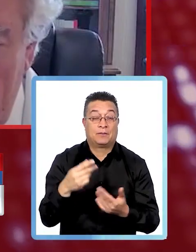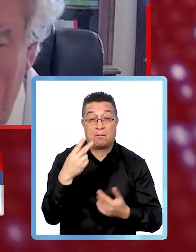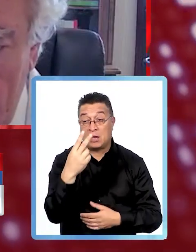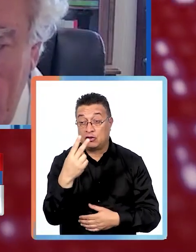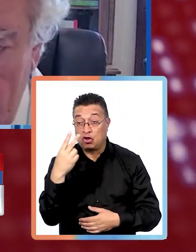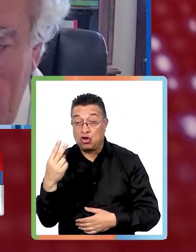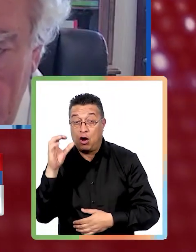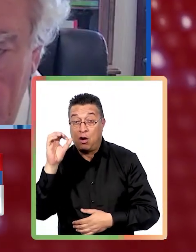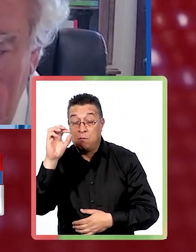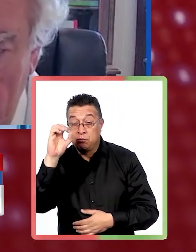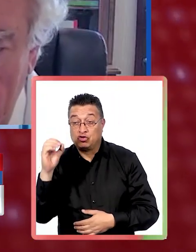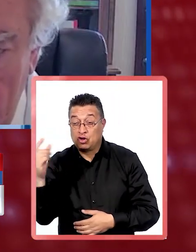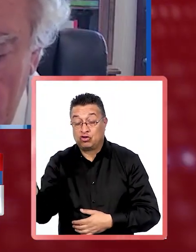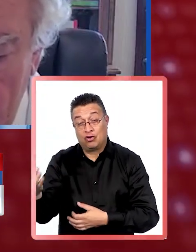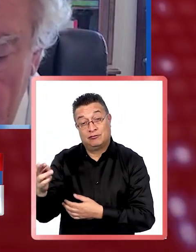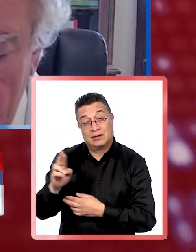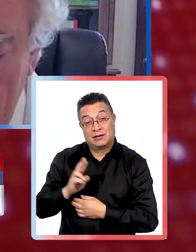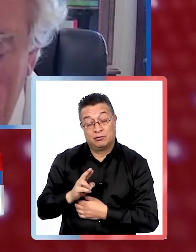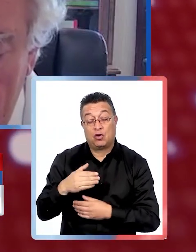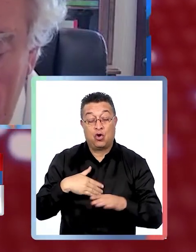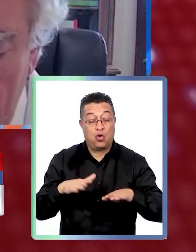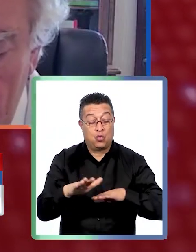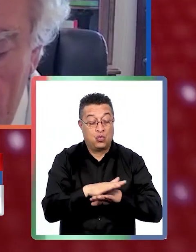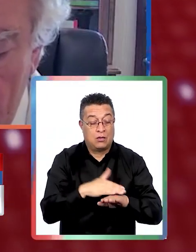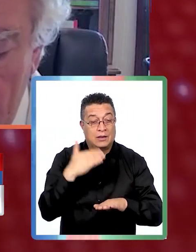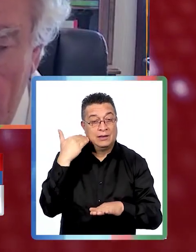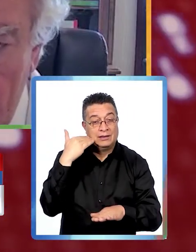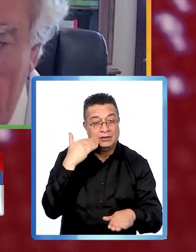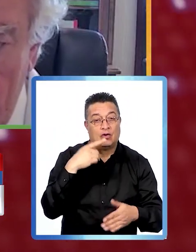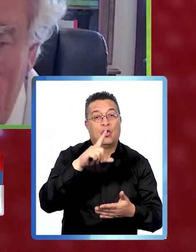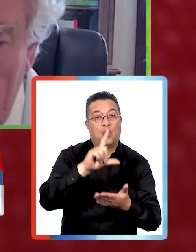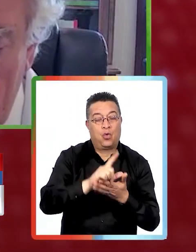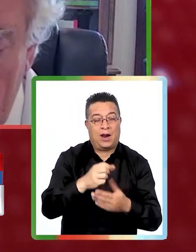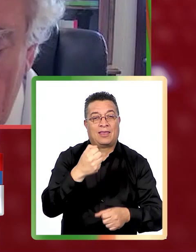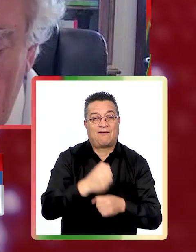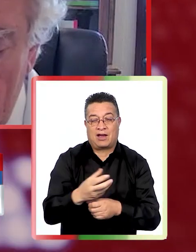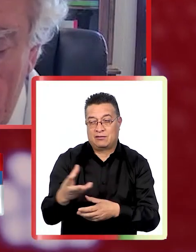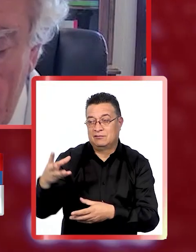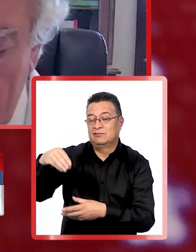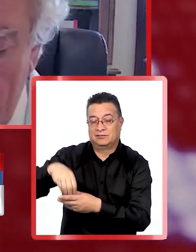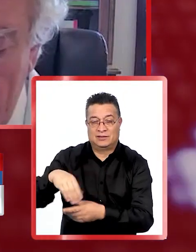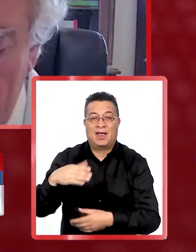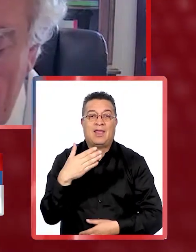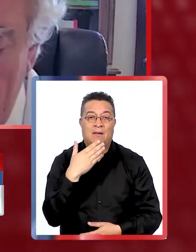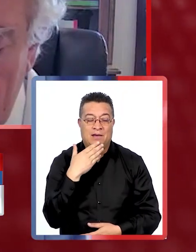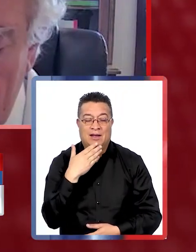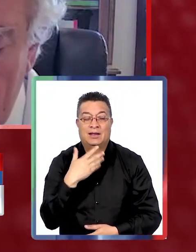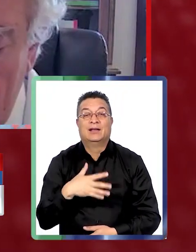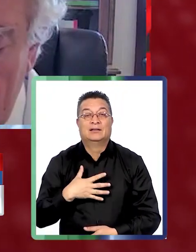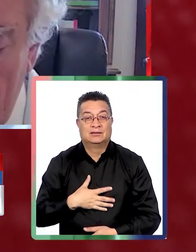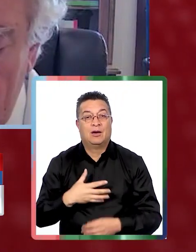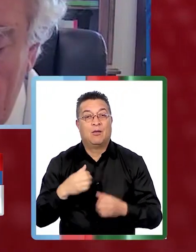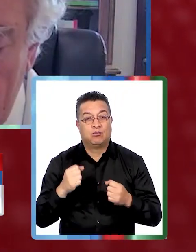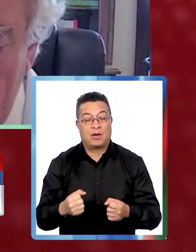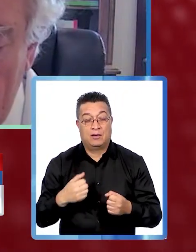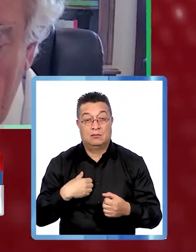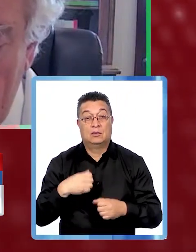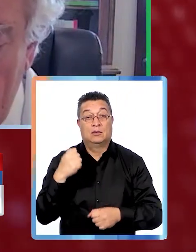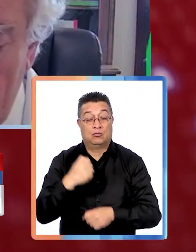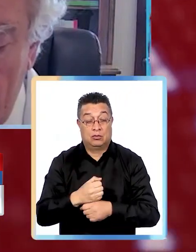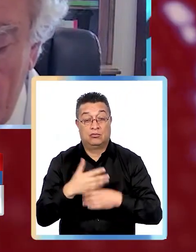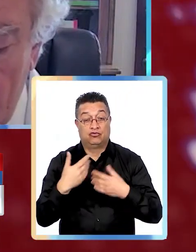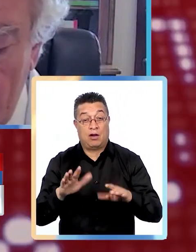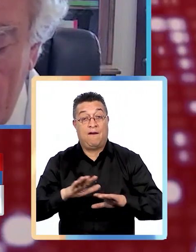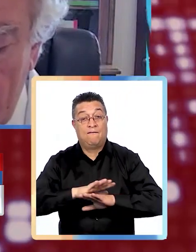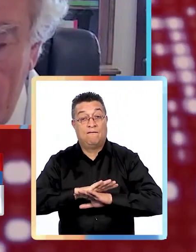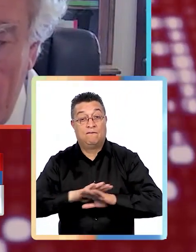el 22% con servicios de cuidado infantil en el lugar de trabajo, que ese es otro tema también, que puede ser que una mujer